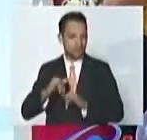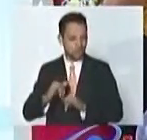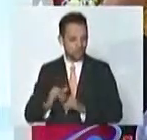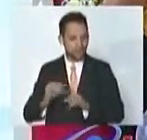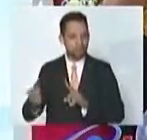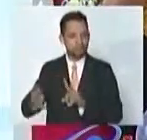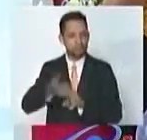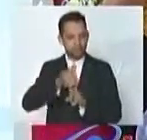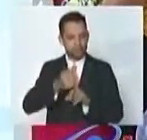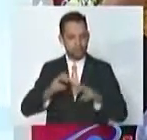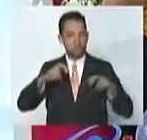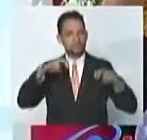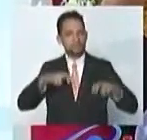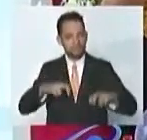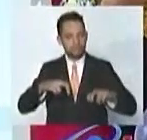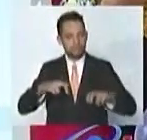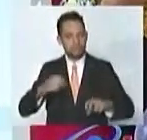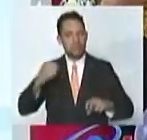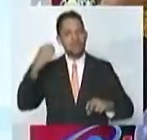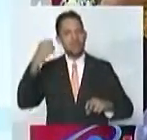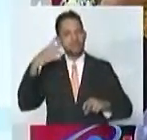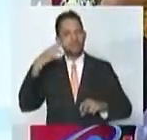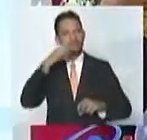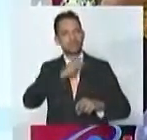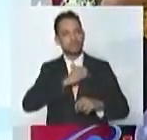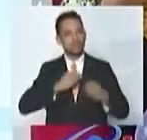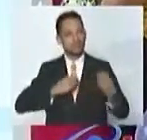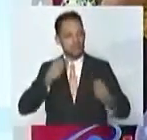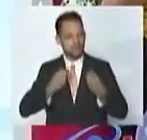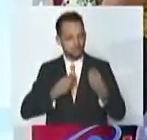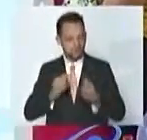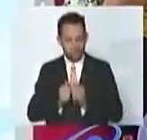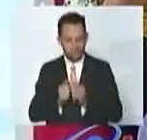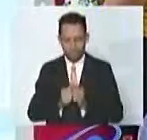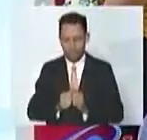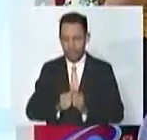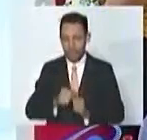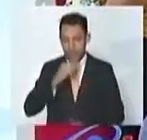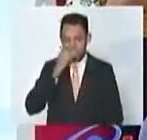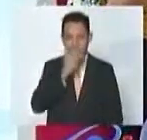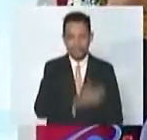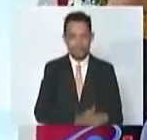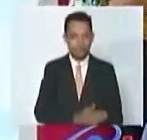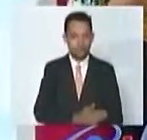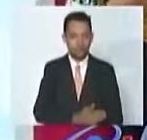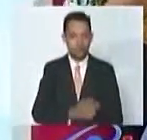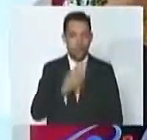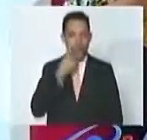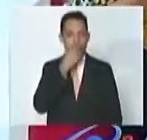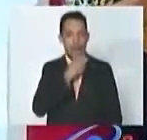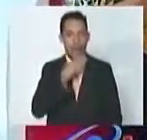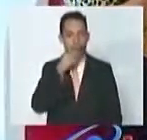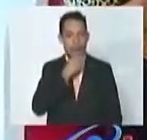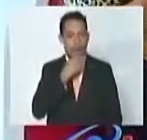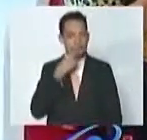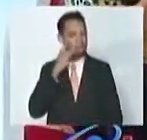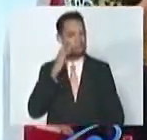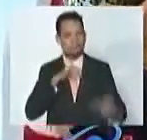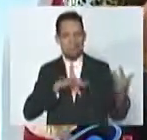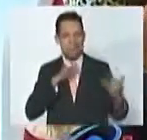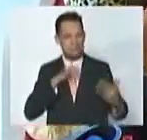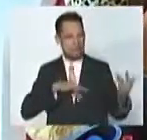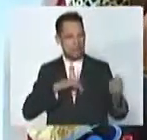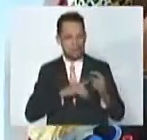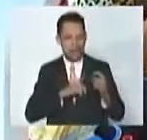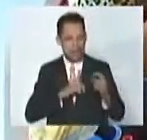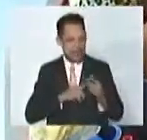generalmente siempre se entiende que es porque el niño habla mal, porque pronuncia mal, ¿sí?